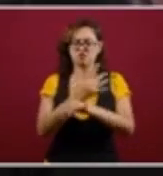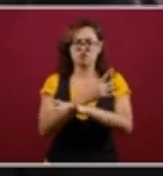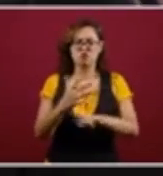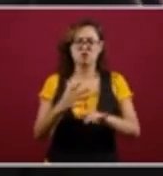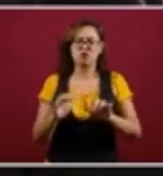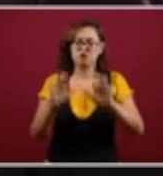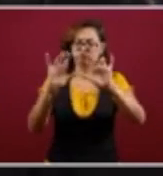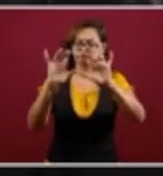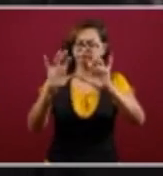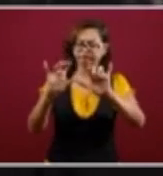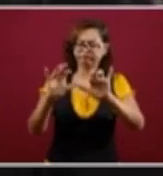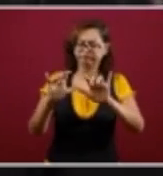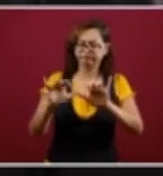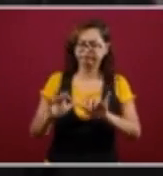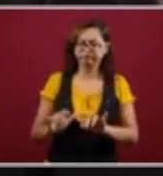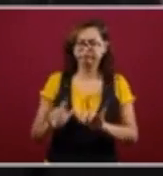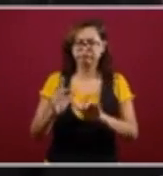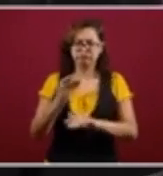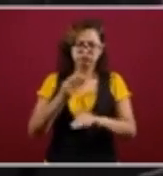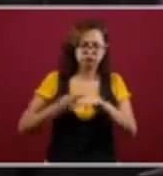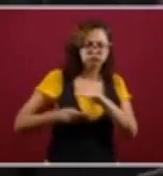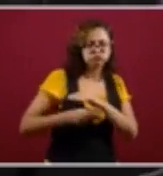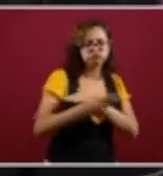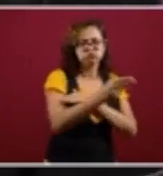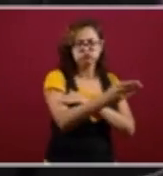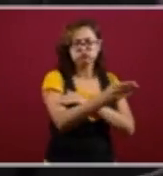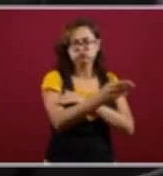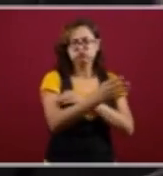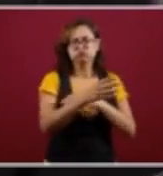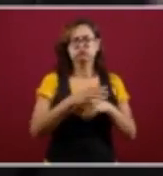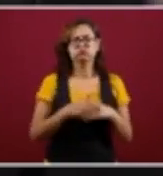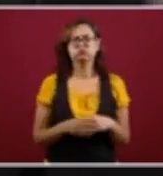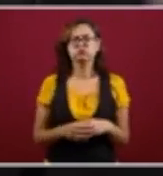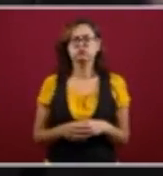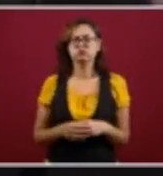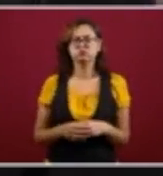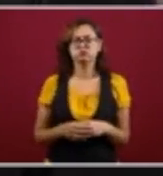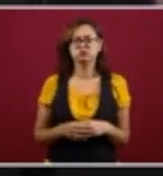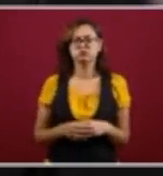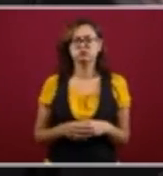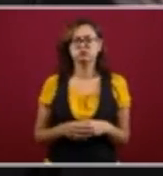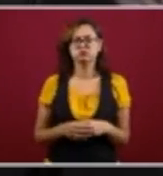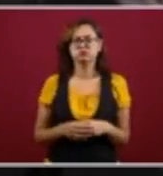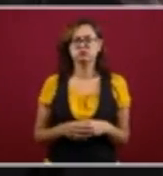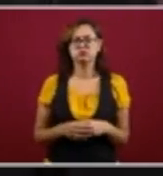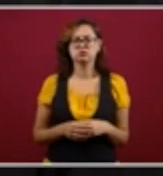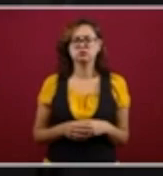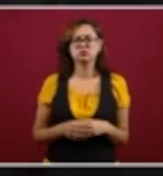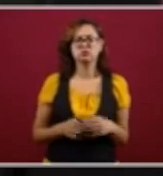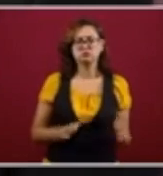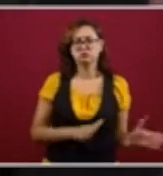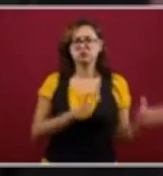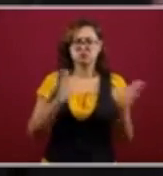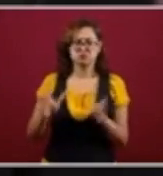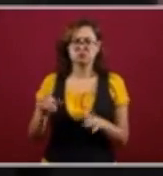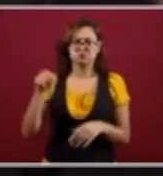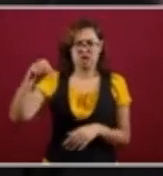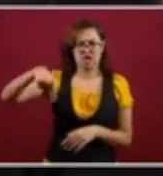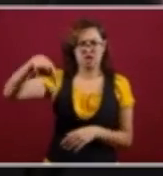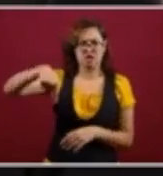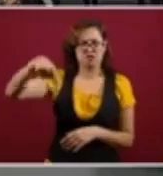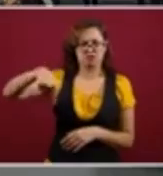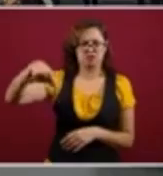mi informe. Voy a tener un informe aquí